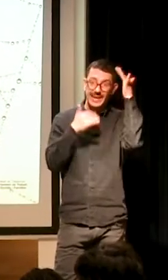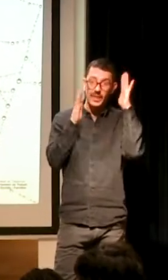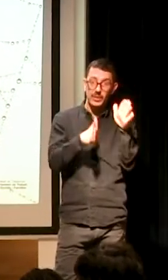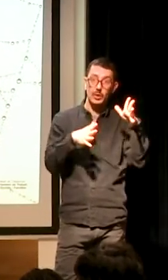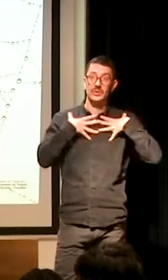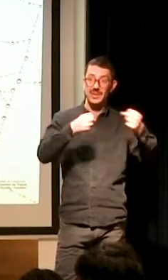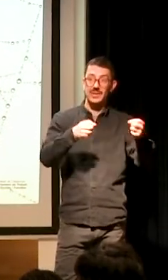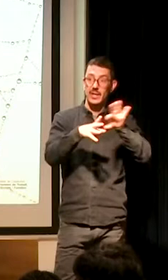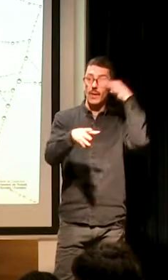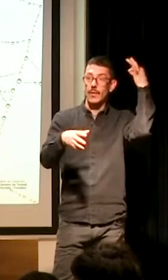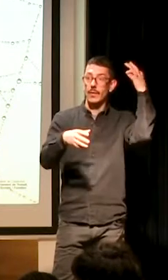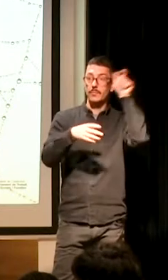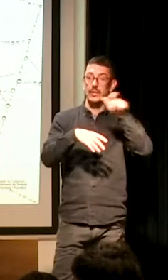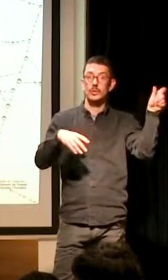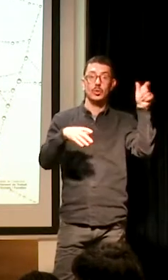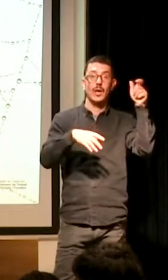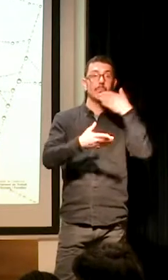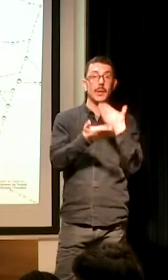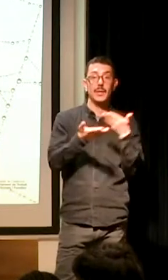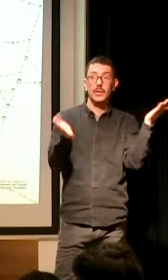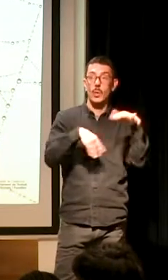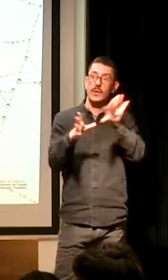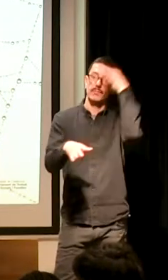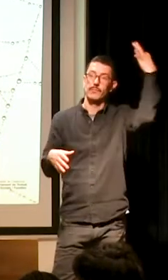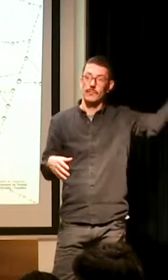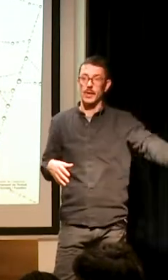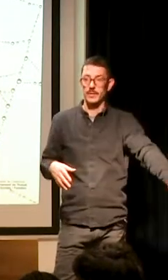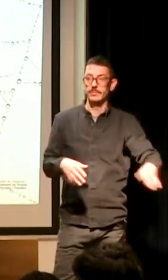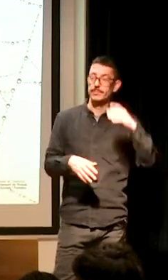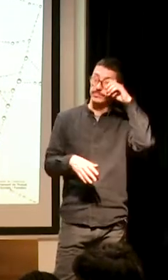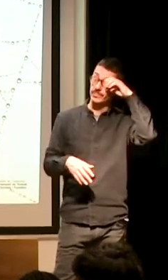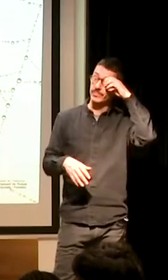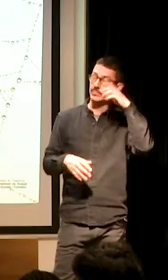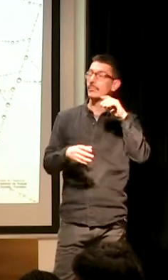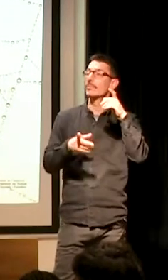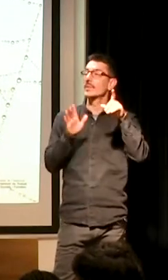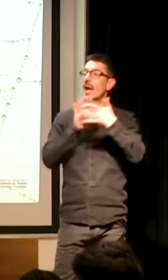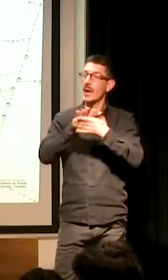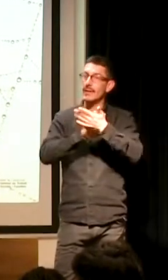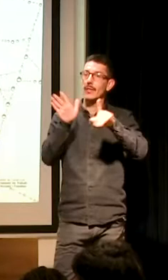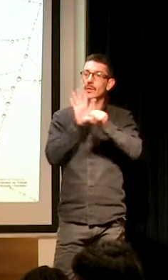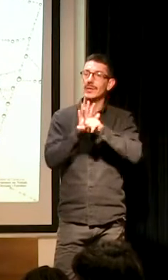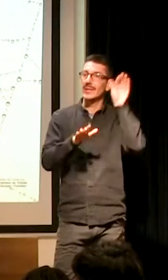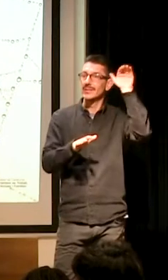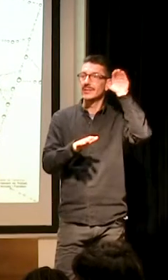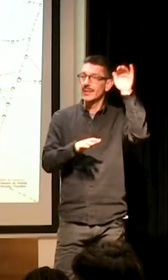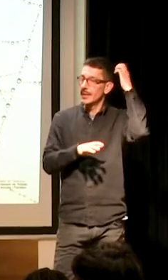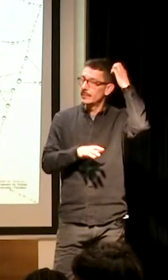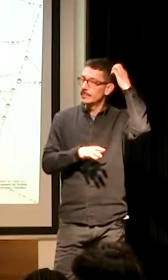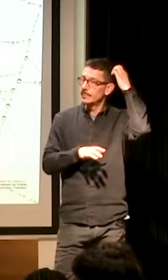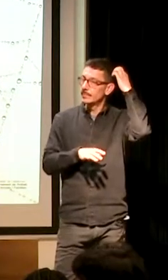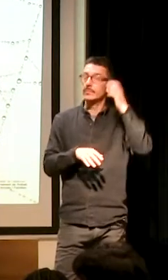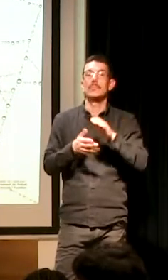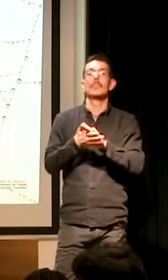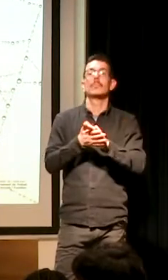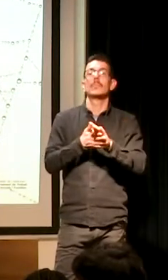sanitaria a las personas que están sin regularización y sin papeles en el Estado español. Ella ha hablado de la ley de extranjería, como